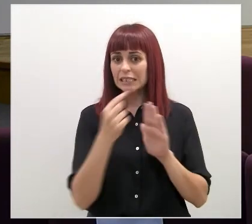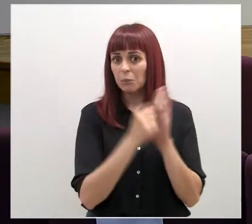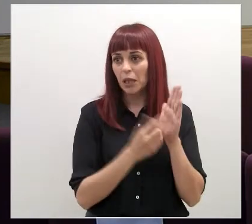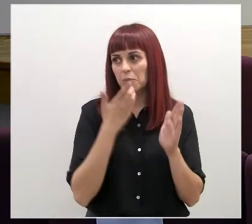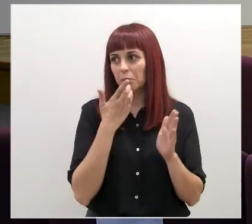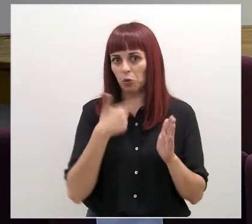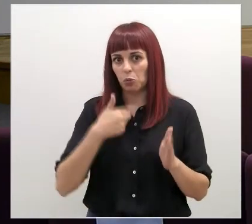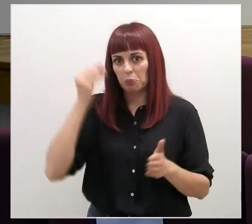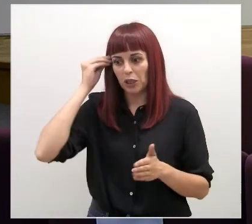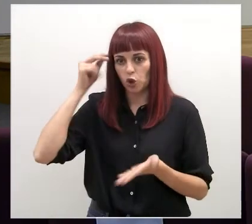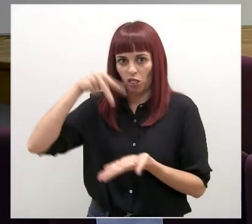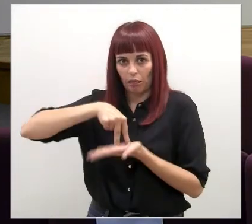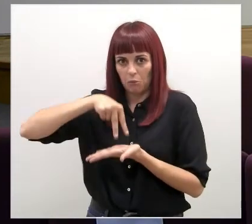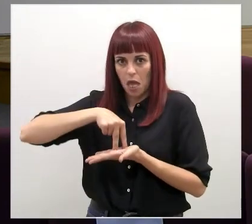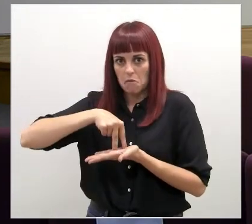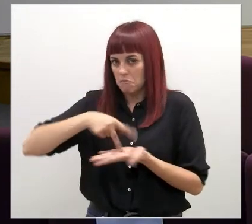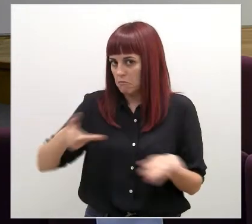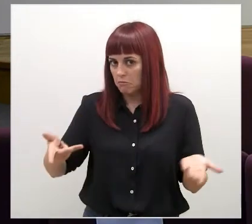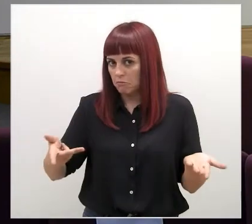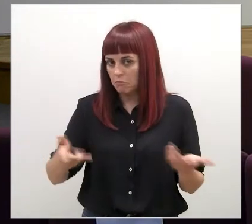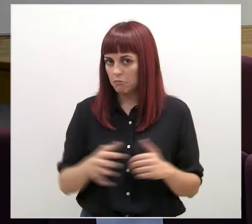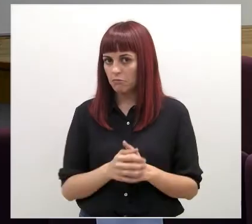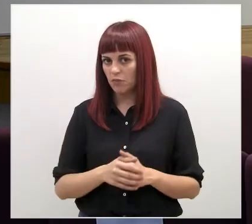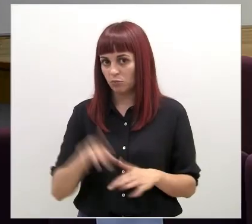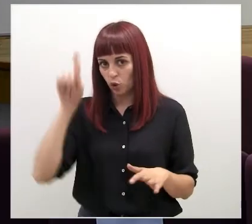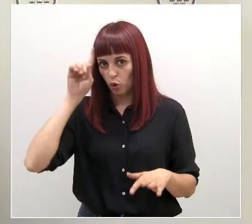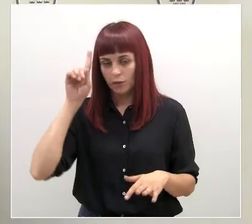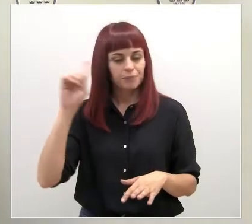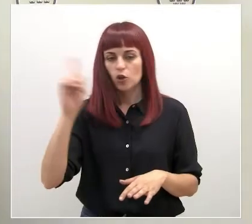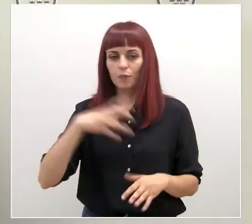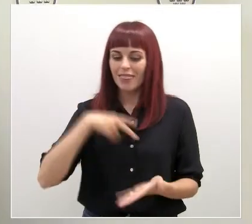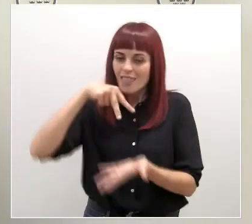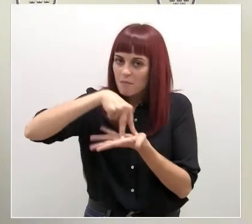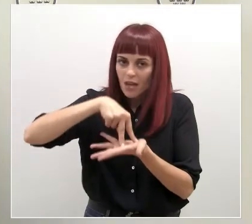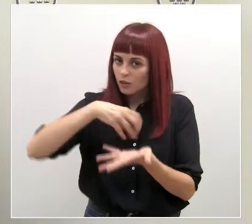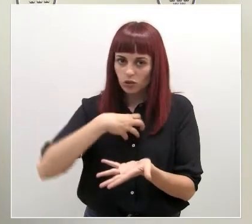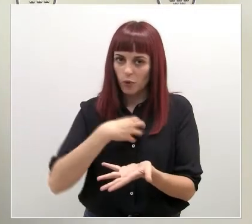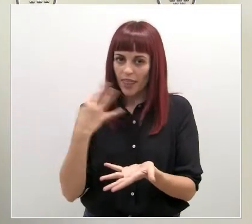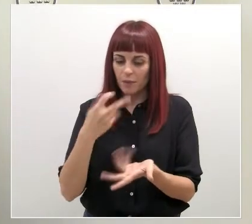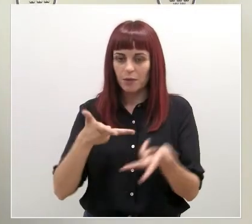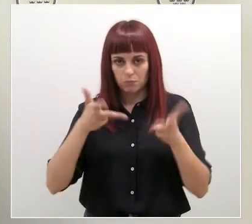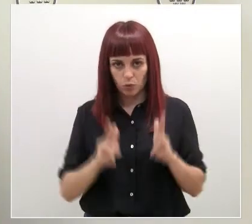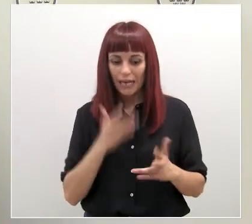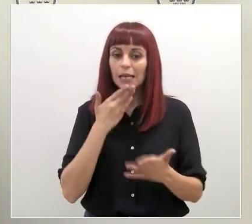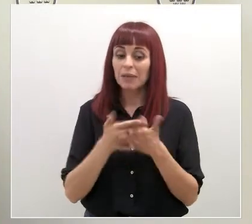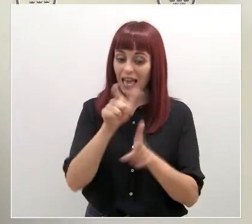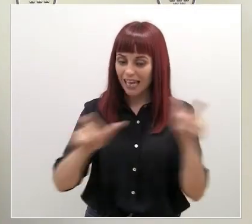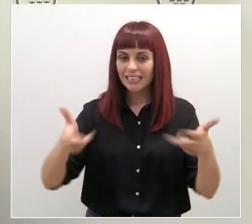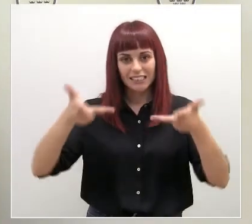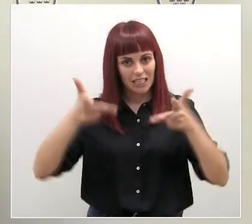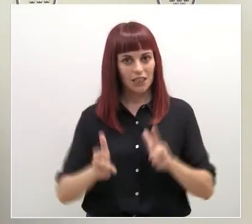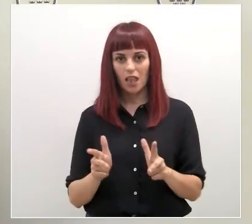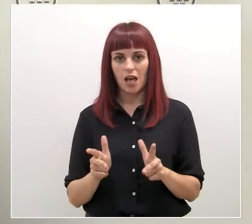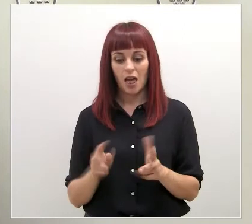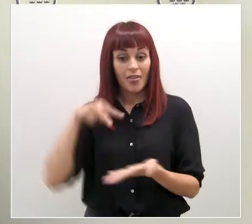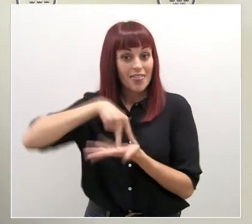sí, yo creo que lo recoge así. No sé si... No se contempla. Se pide además que la gente esté sentada, que no